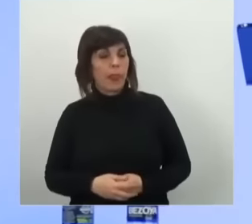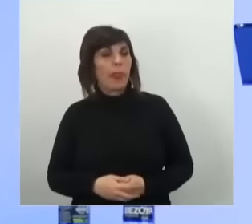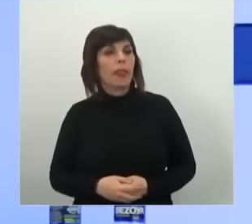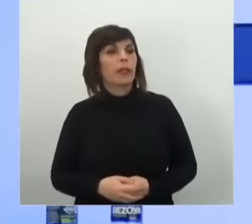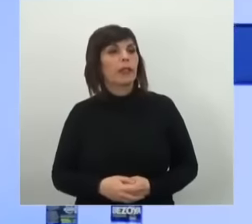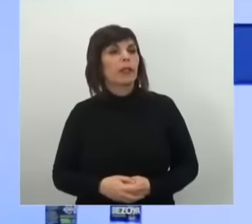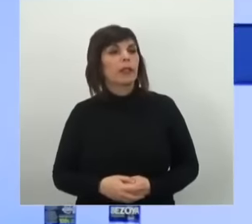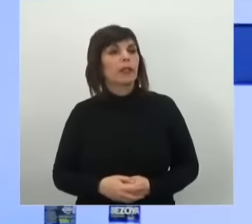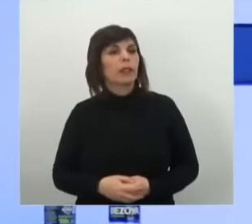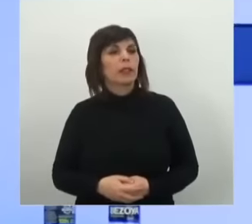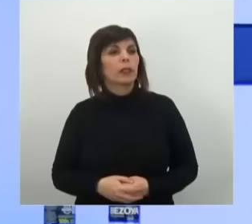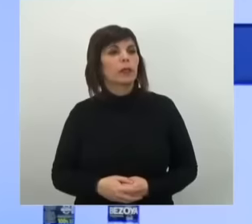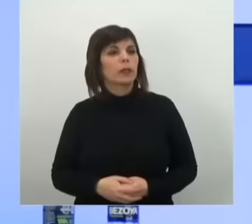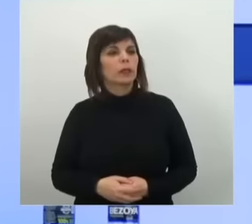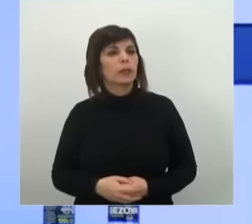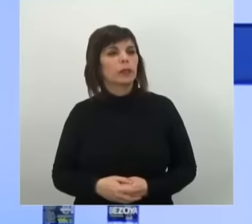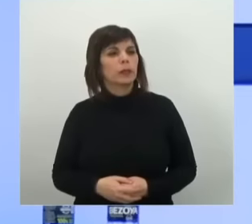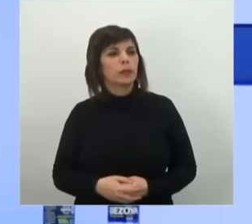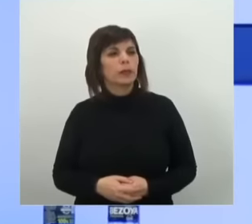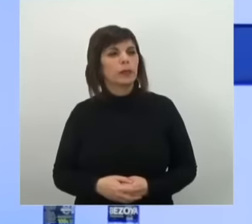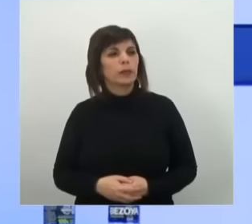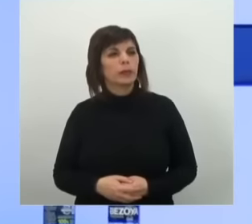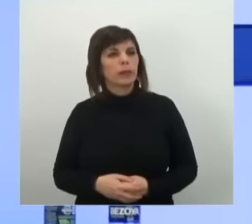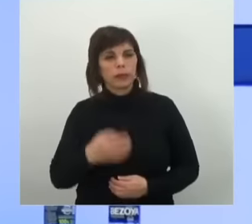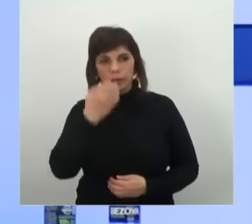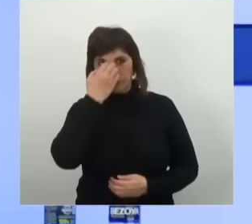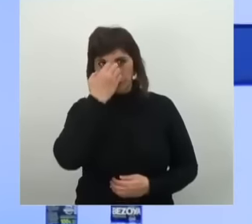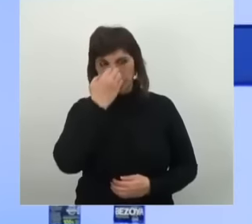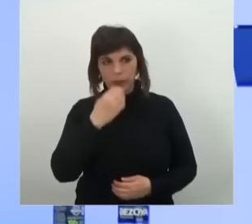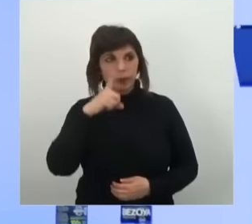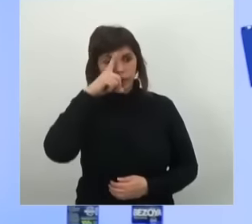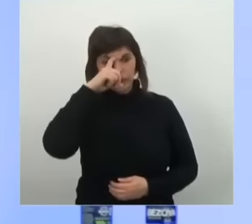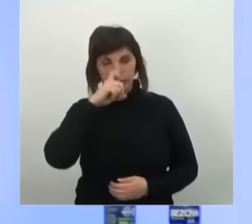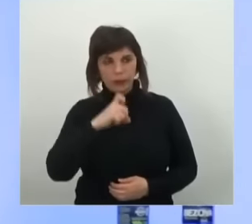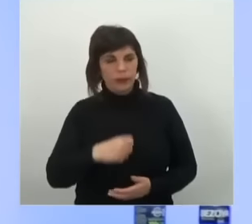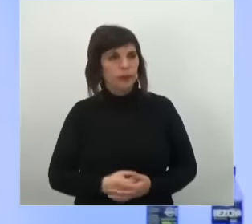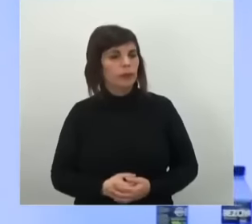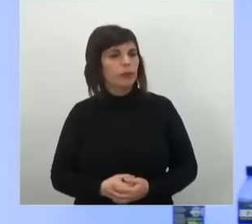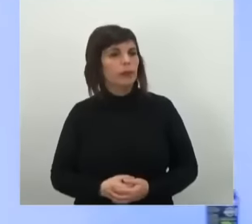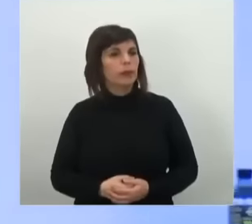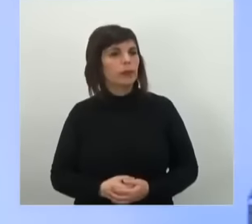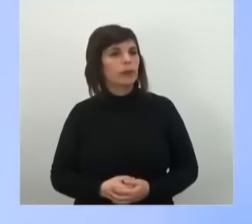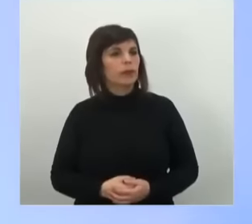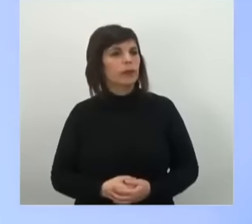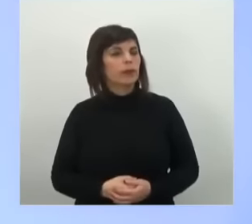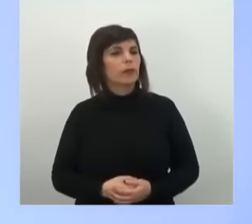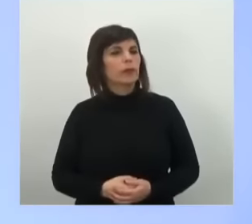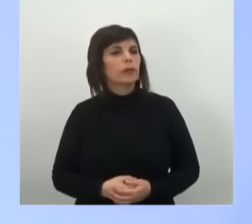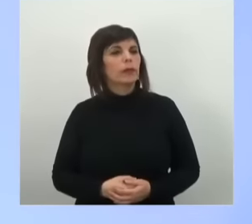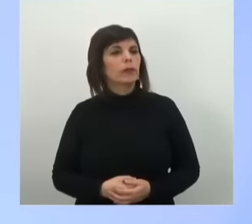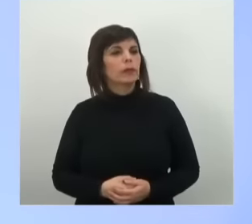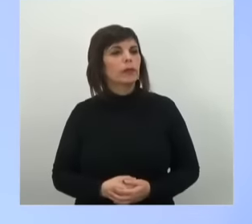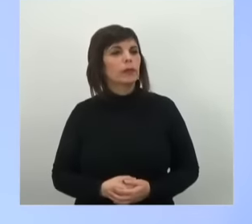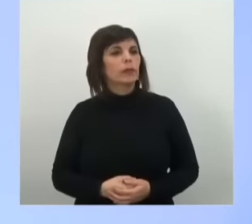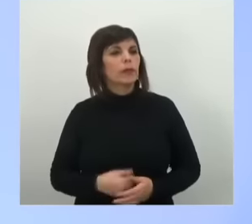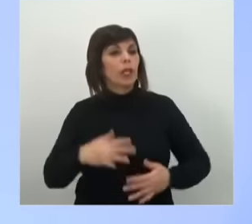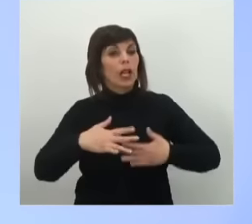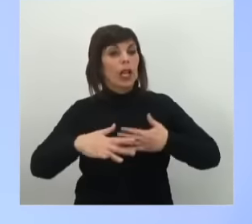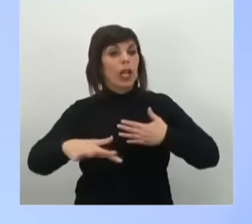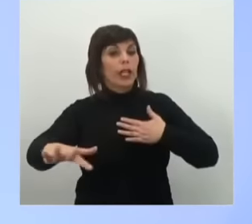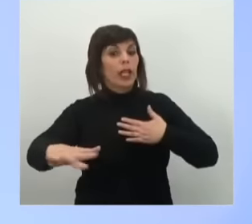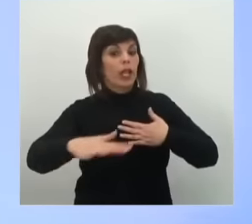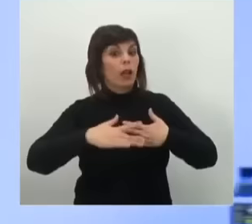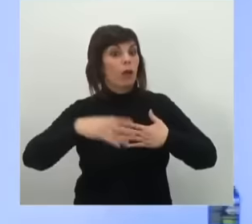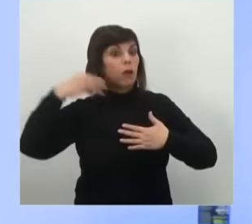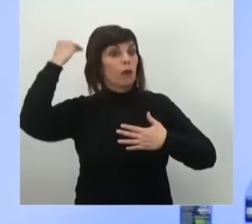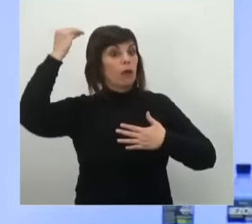seguros a ver recuerden Ellos tenían temor de que debajo del agua